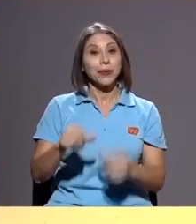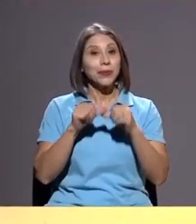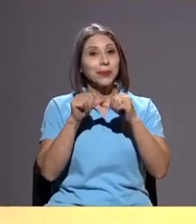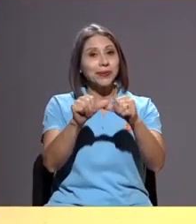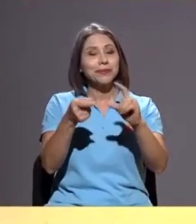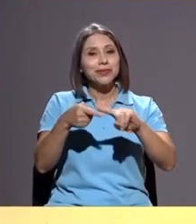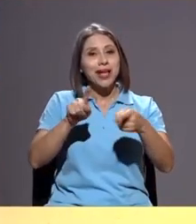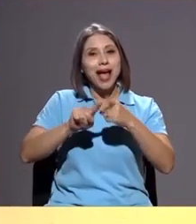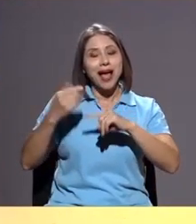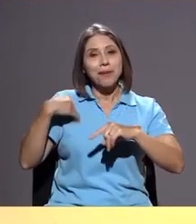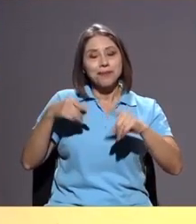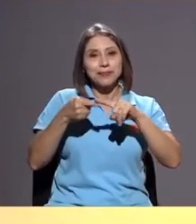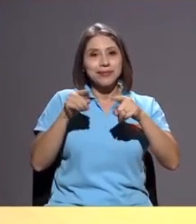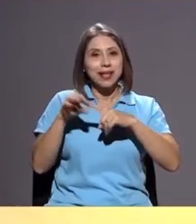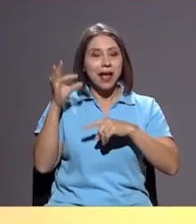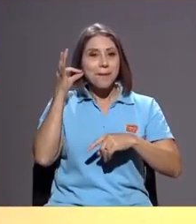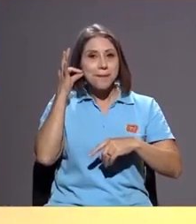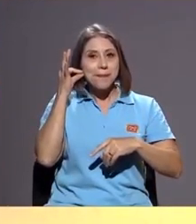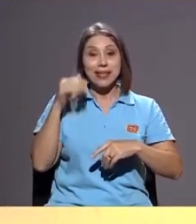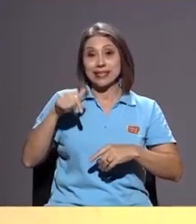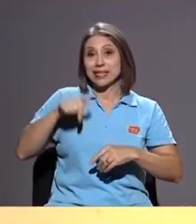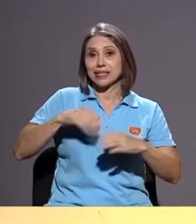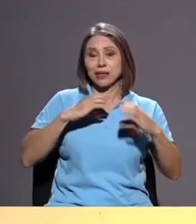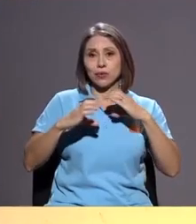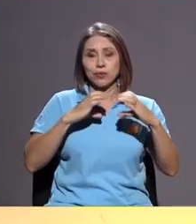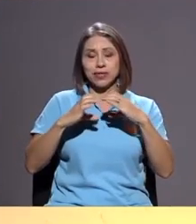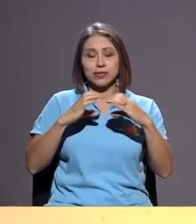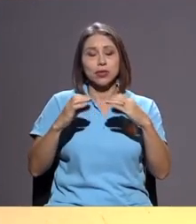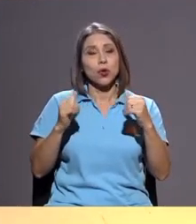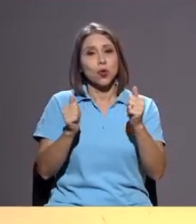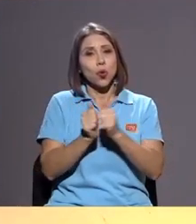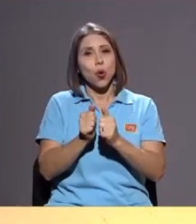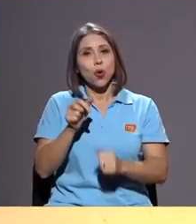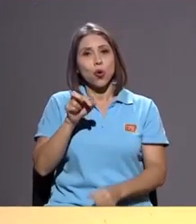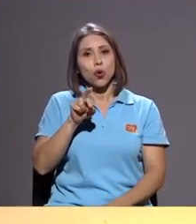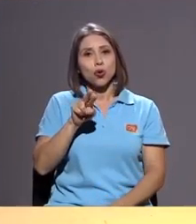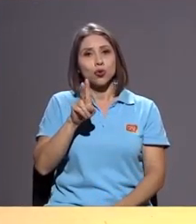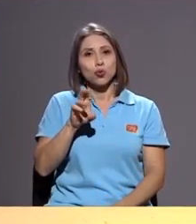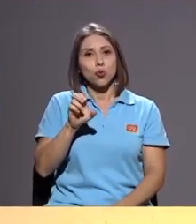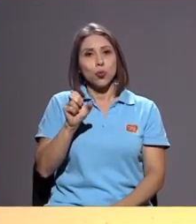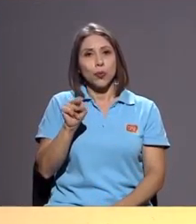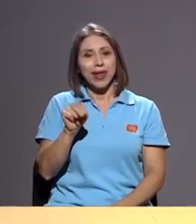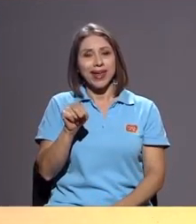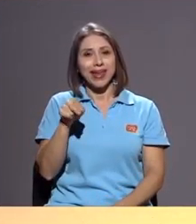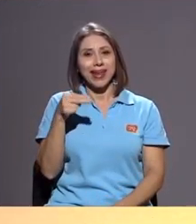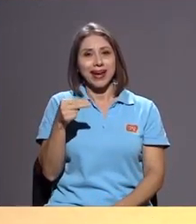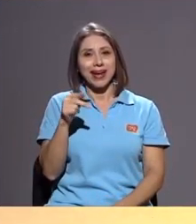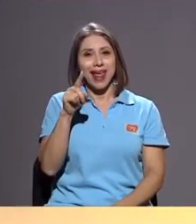Continuamos, amigas y amigos, en esta conversación con don Rubén Hernández, y